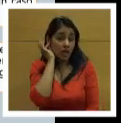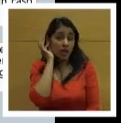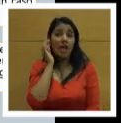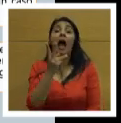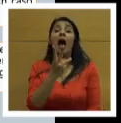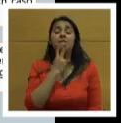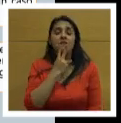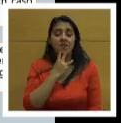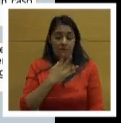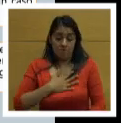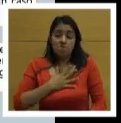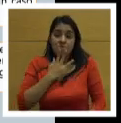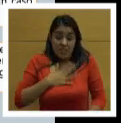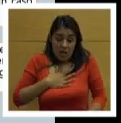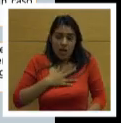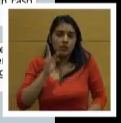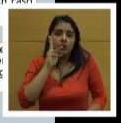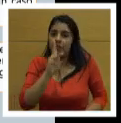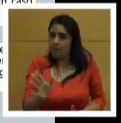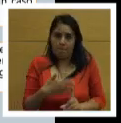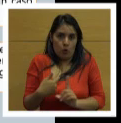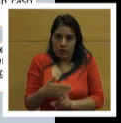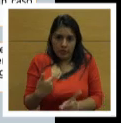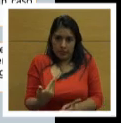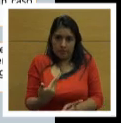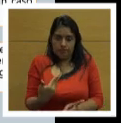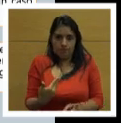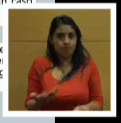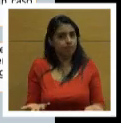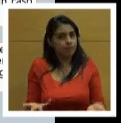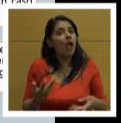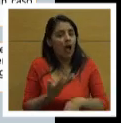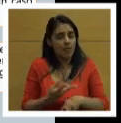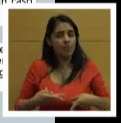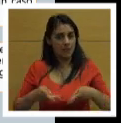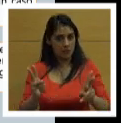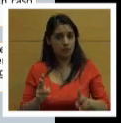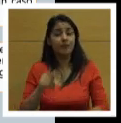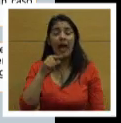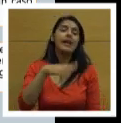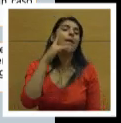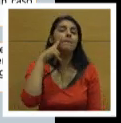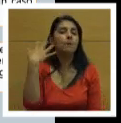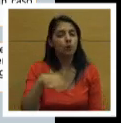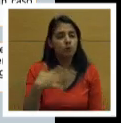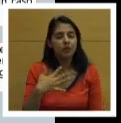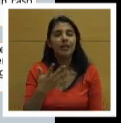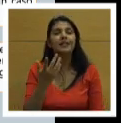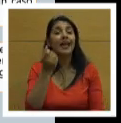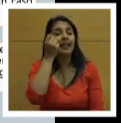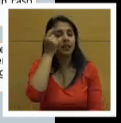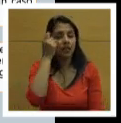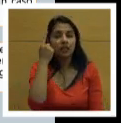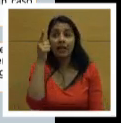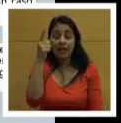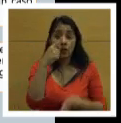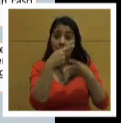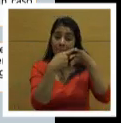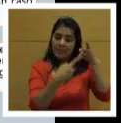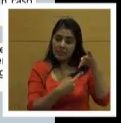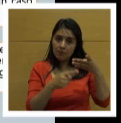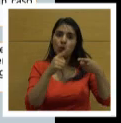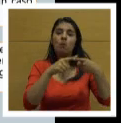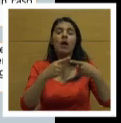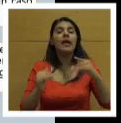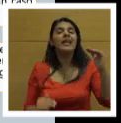sin violencia. Aquí es relevante tener justamente muy presentes todos estos principios, que es la igualdad, el